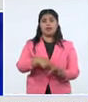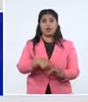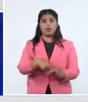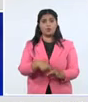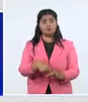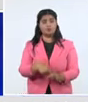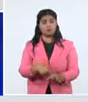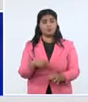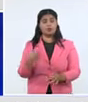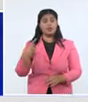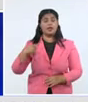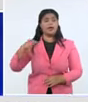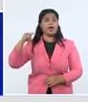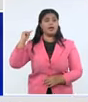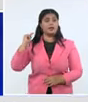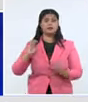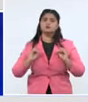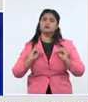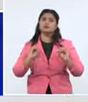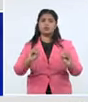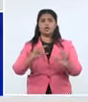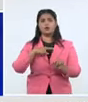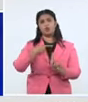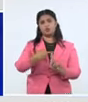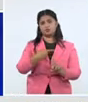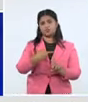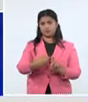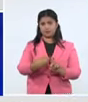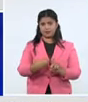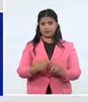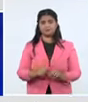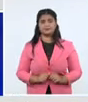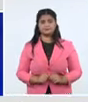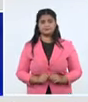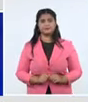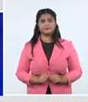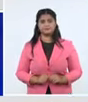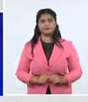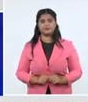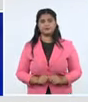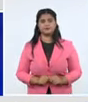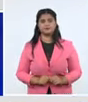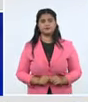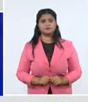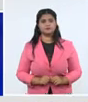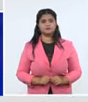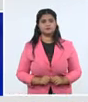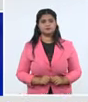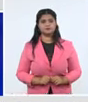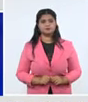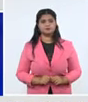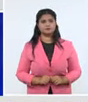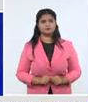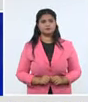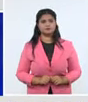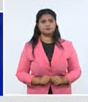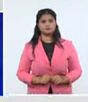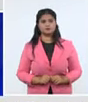que ayer no diagnosticó casos de COVID-19. Ahora, por encima de la